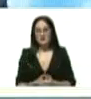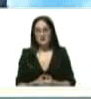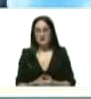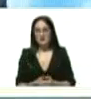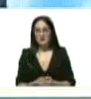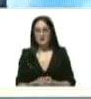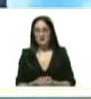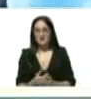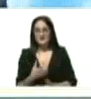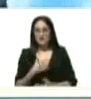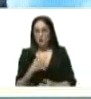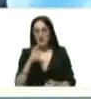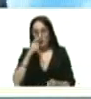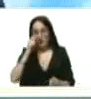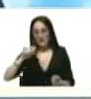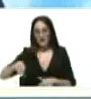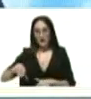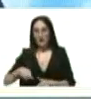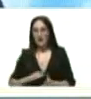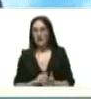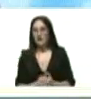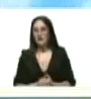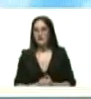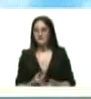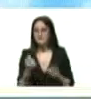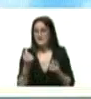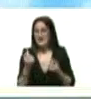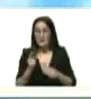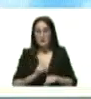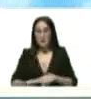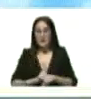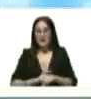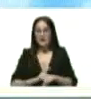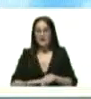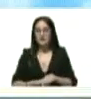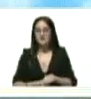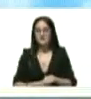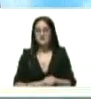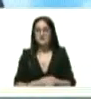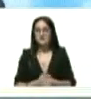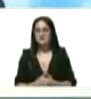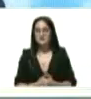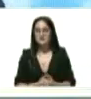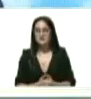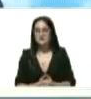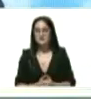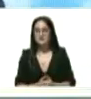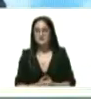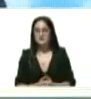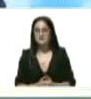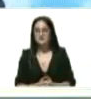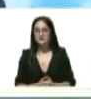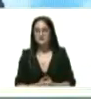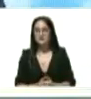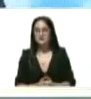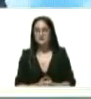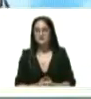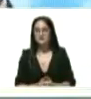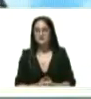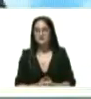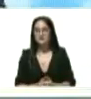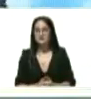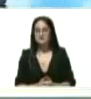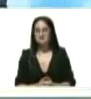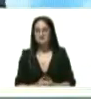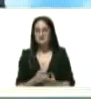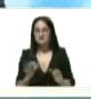Y no podemos abandonarlo, ni por un segundo. Pasemos las páginas que haya que pasar para que este reencuentro